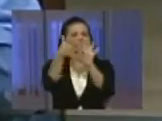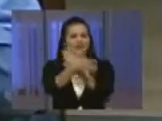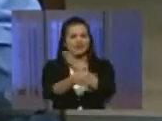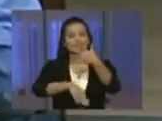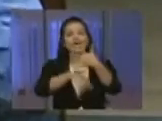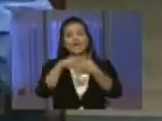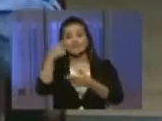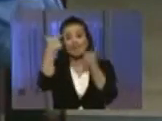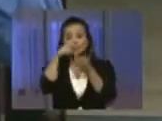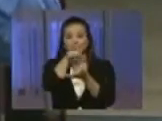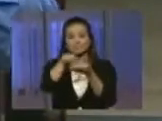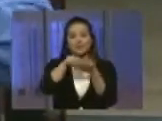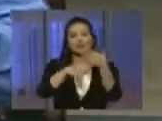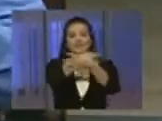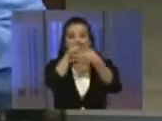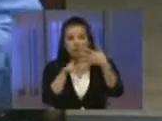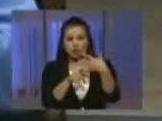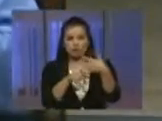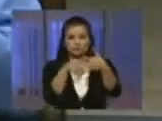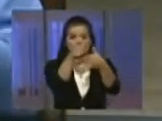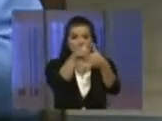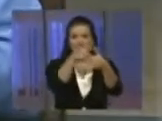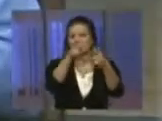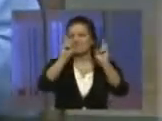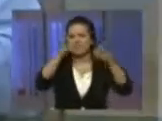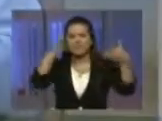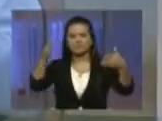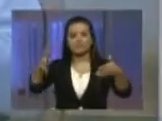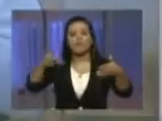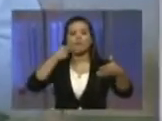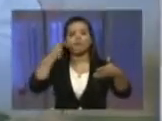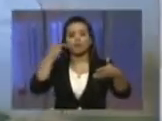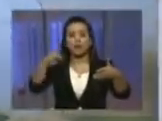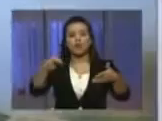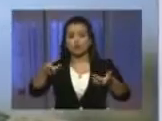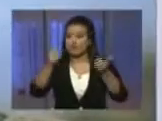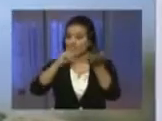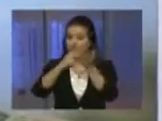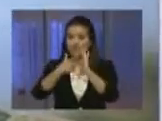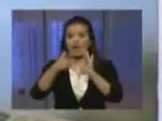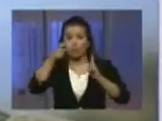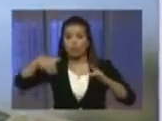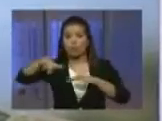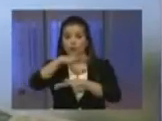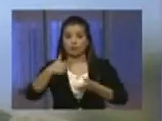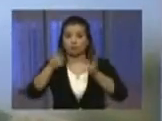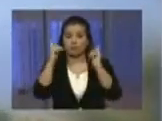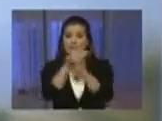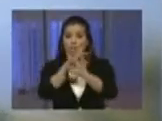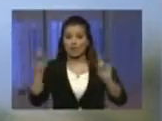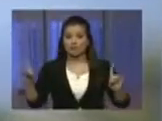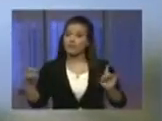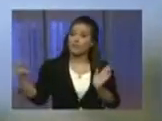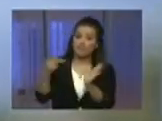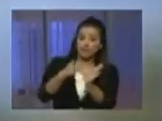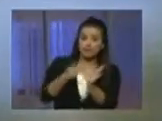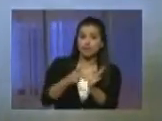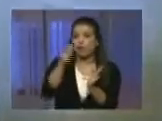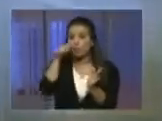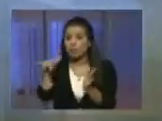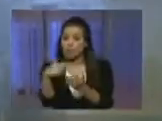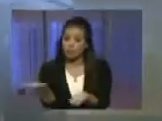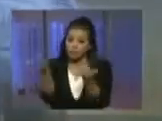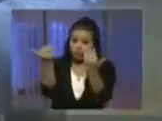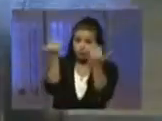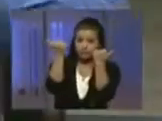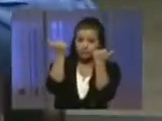cinco la dimensión política la nueva democracia participativa protagónica el poder Popular en fase